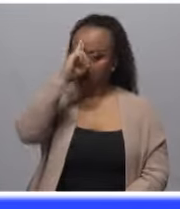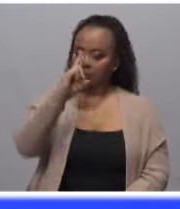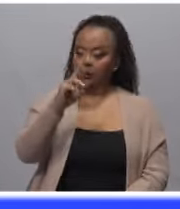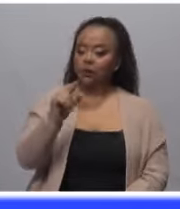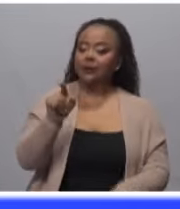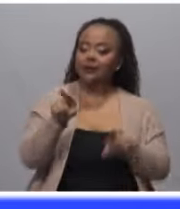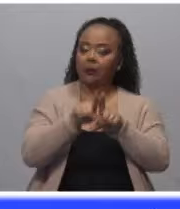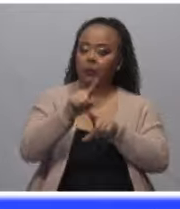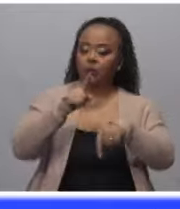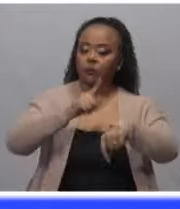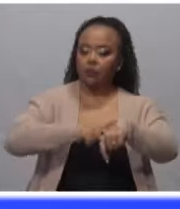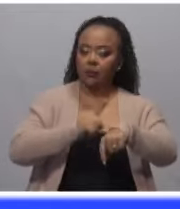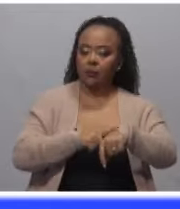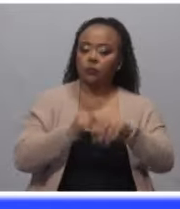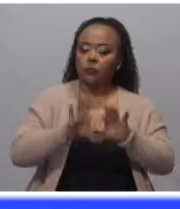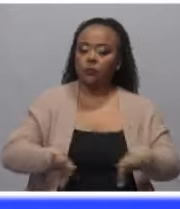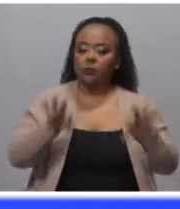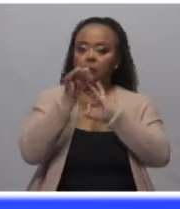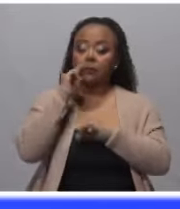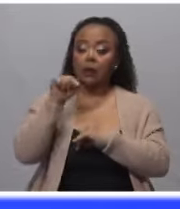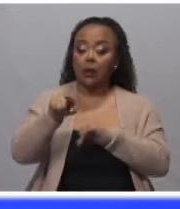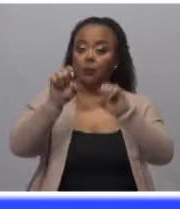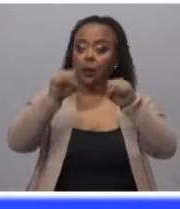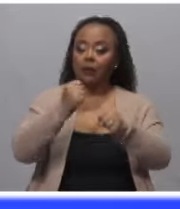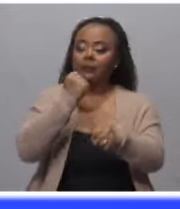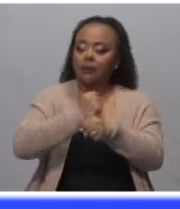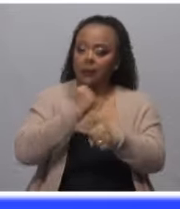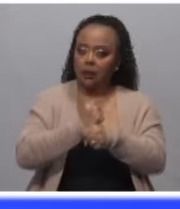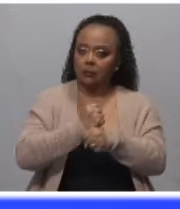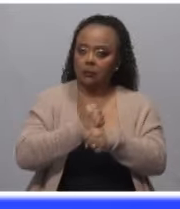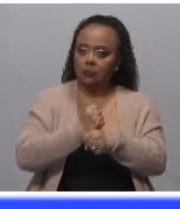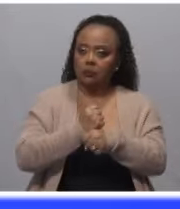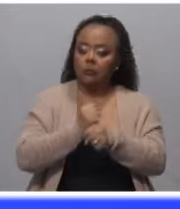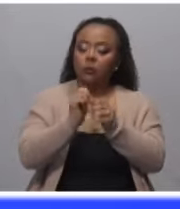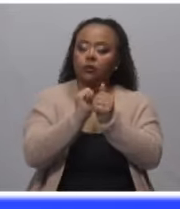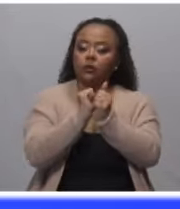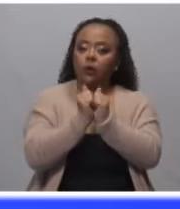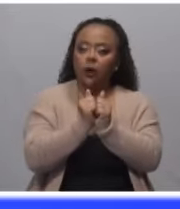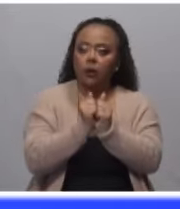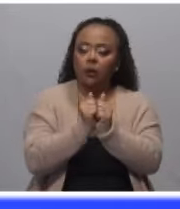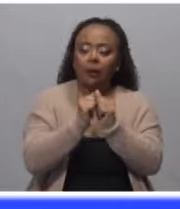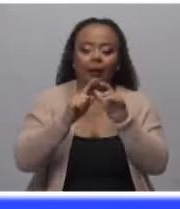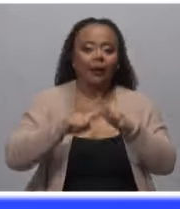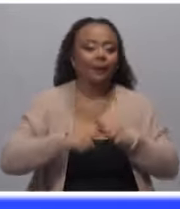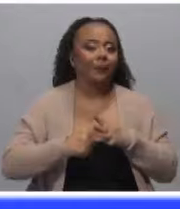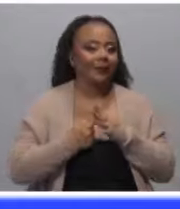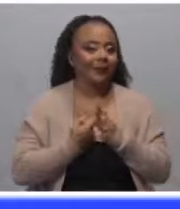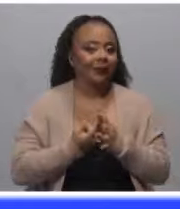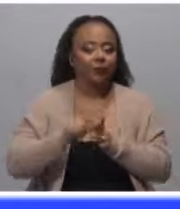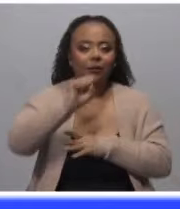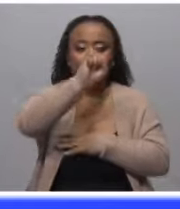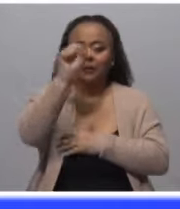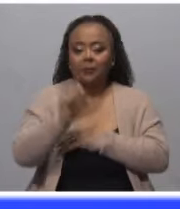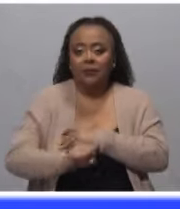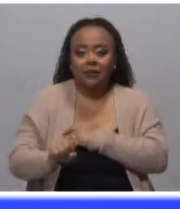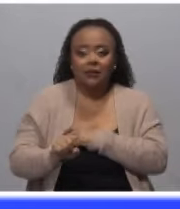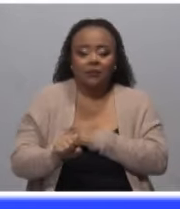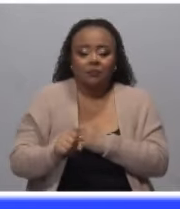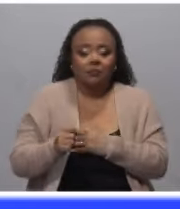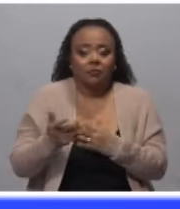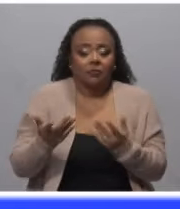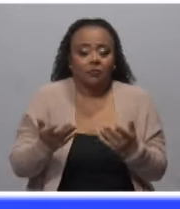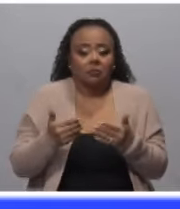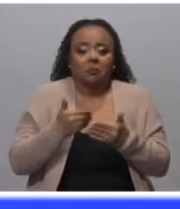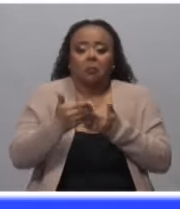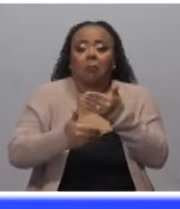también un espacio de tiempo considerable para que él pueda trabajar a gusto el torneo Apenas está empezando saprisa pues eh